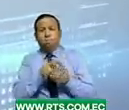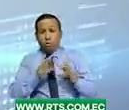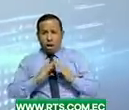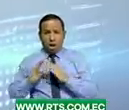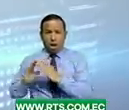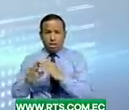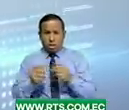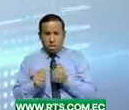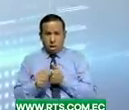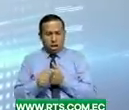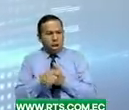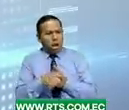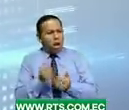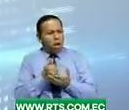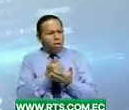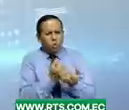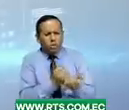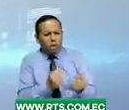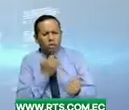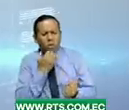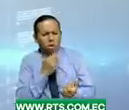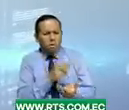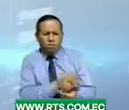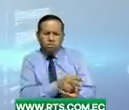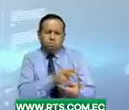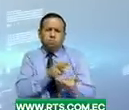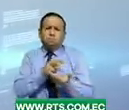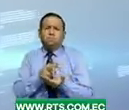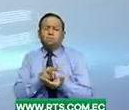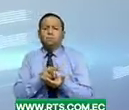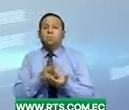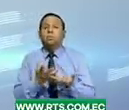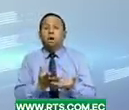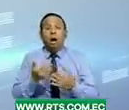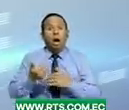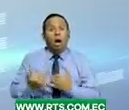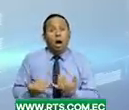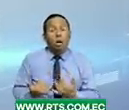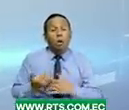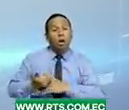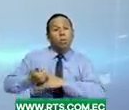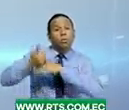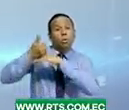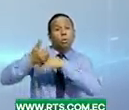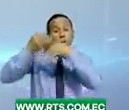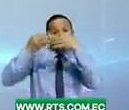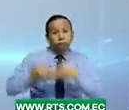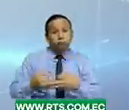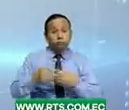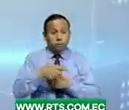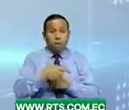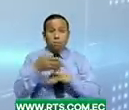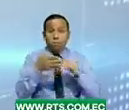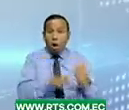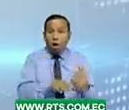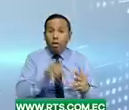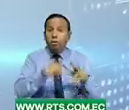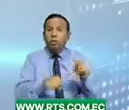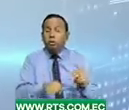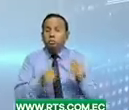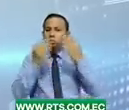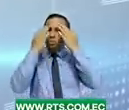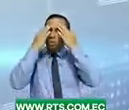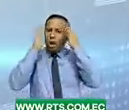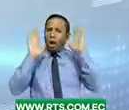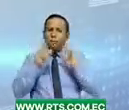en un intento por salvarle la vida. Hasta el momento, ninguna autoridad ha confirmado el deceso del ciudadano y